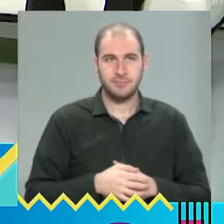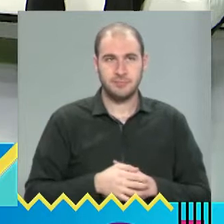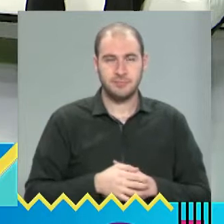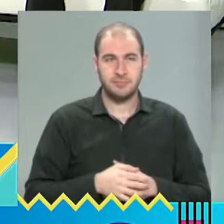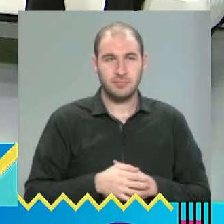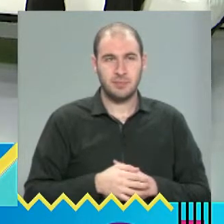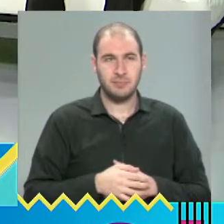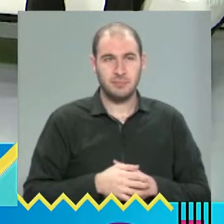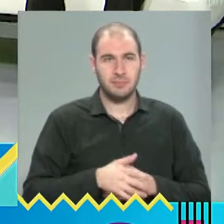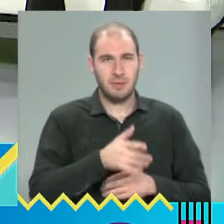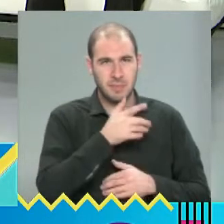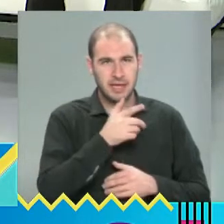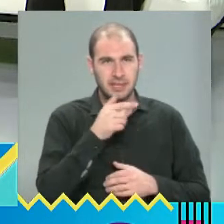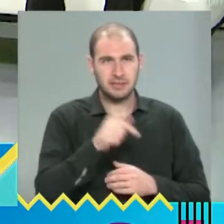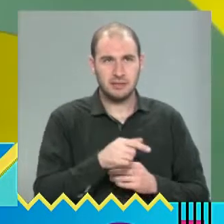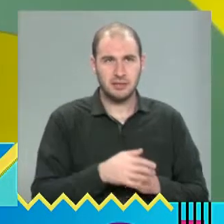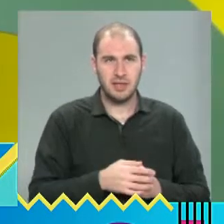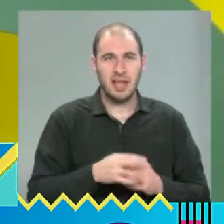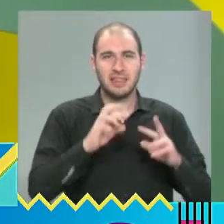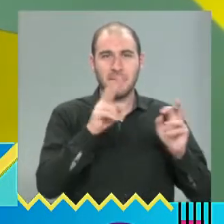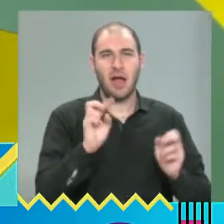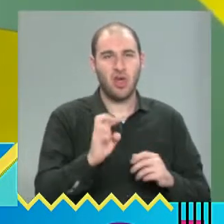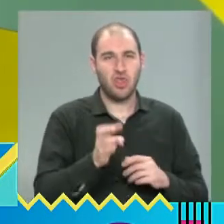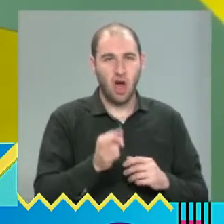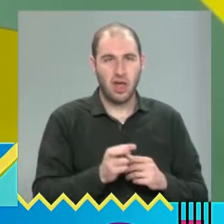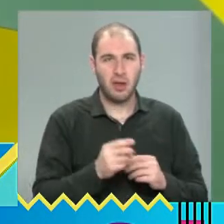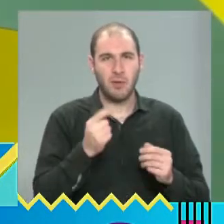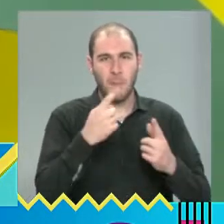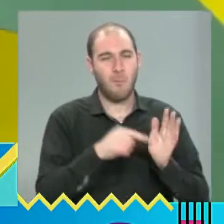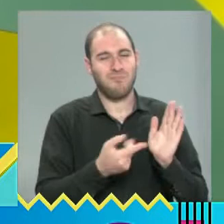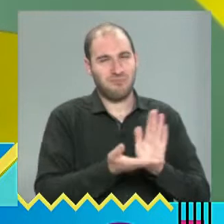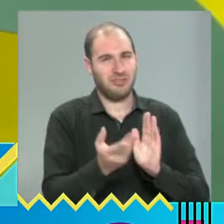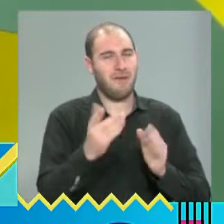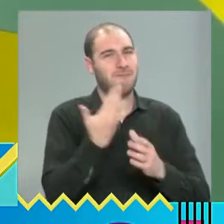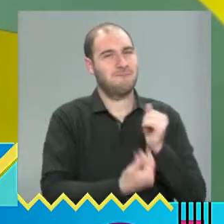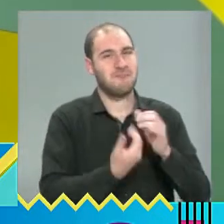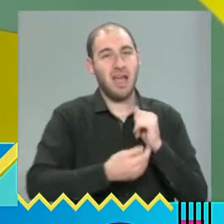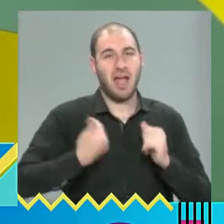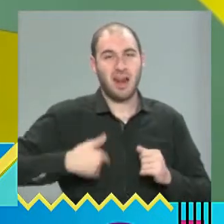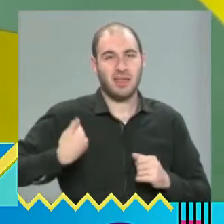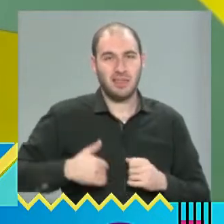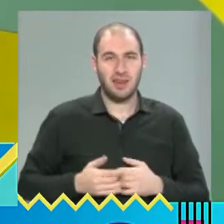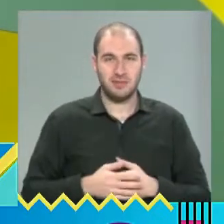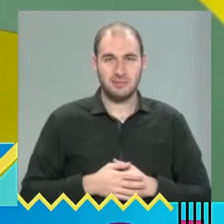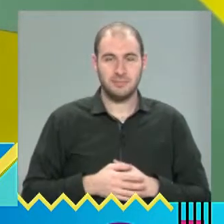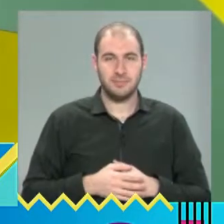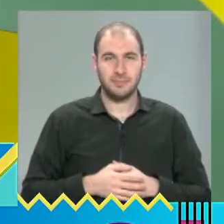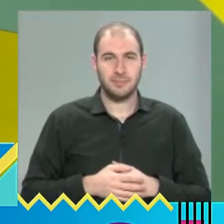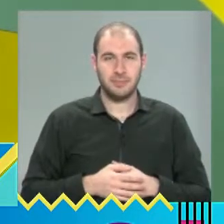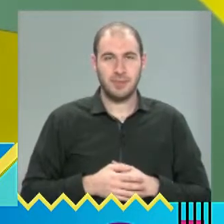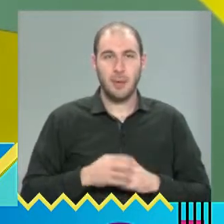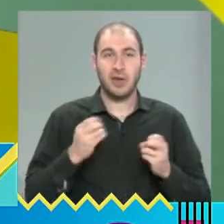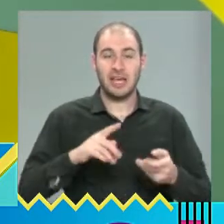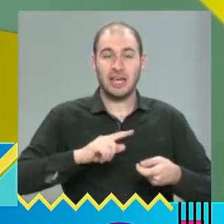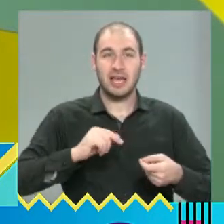Creo que lo que pasó con el dólar mostró las debilidades que está teniendo Argentina a partir